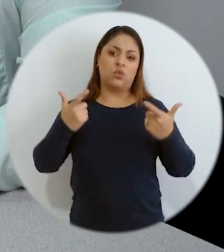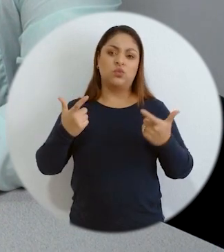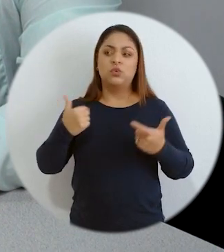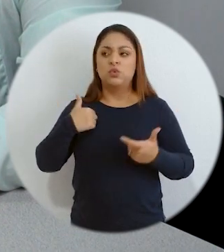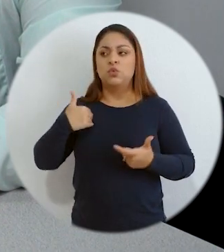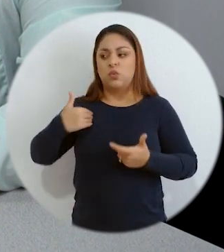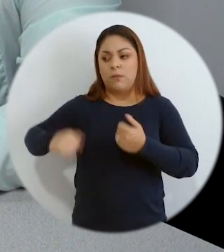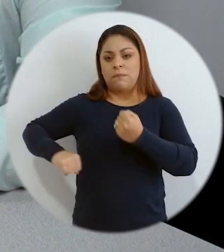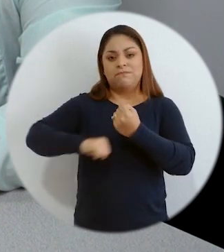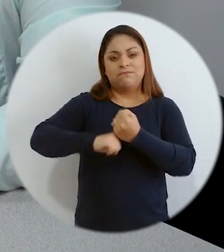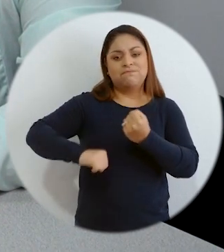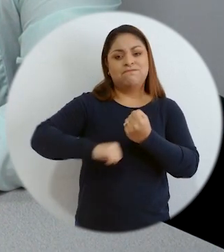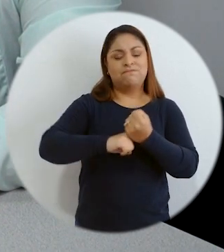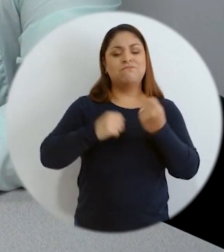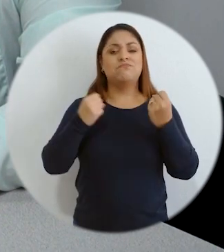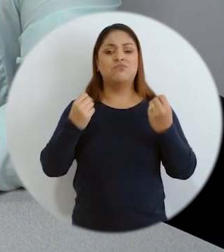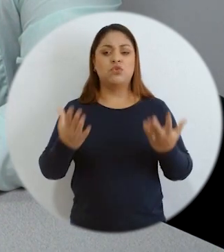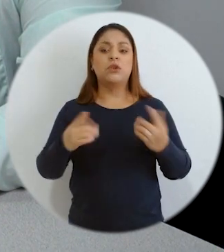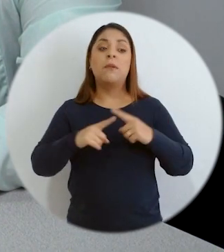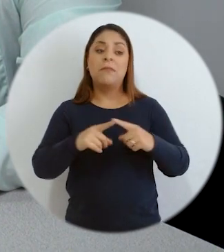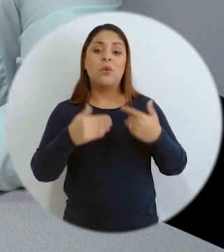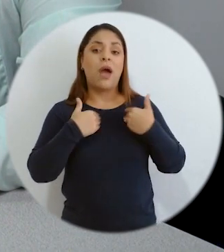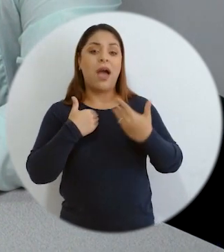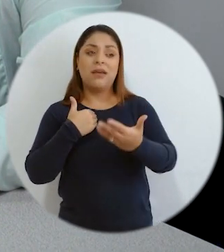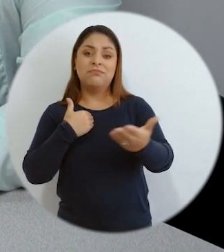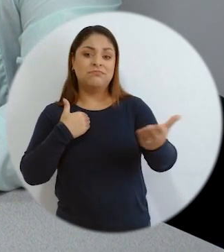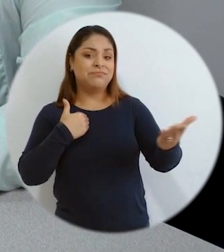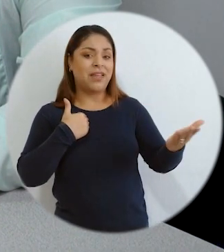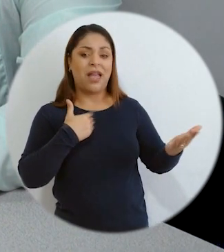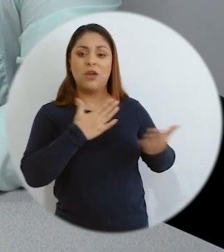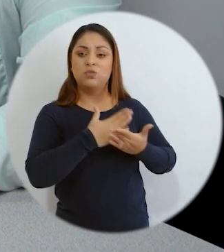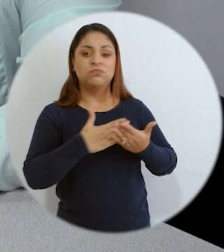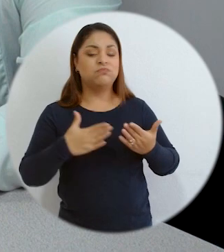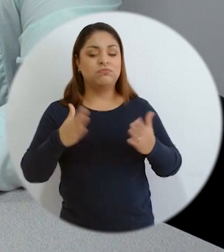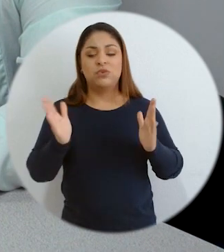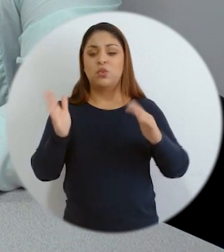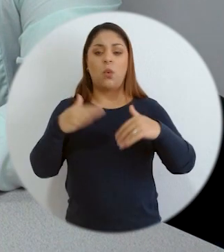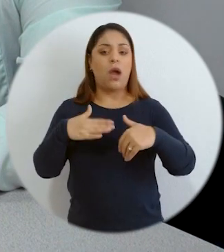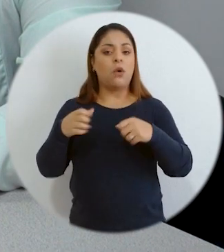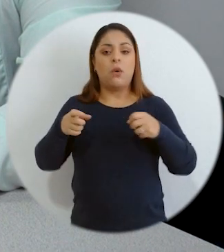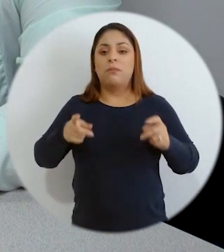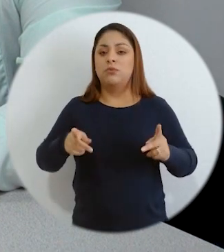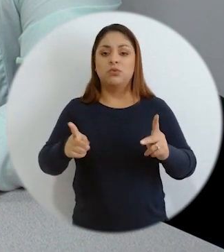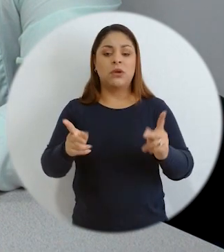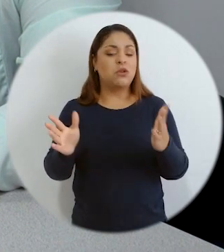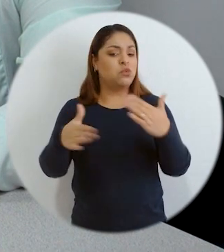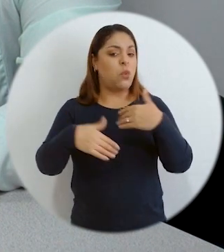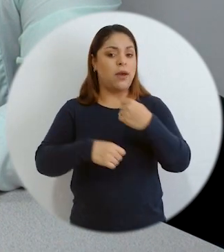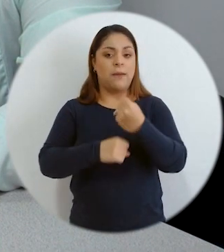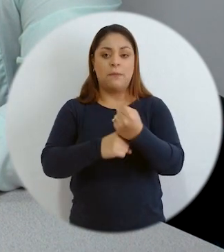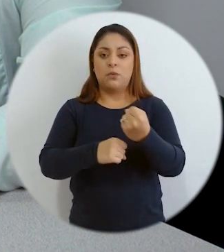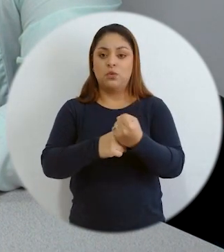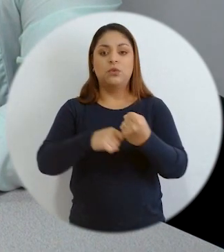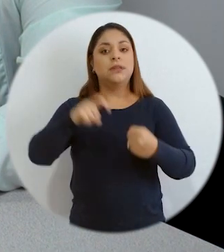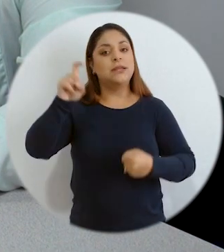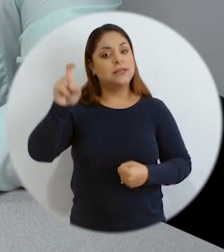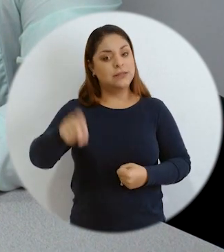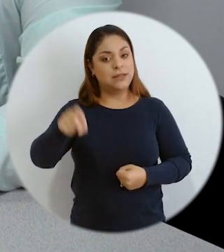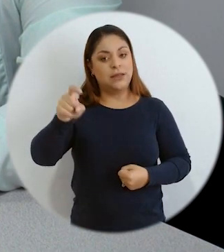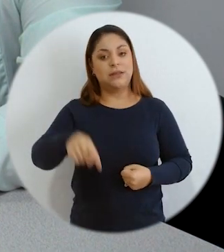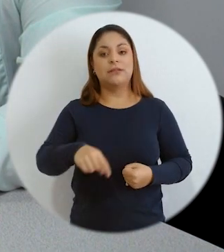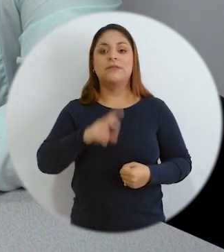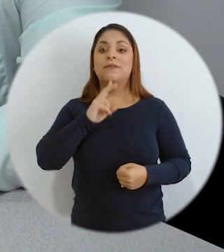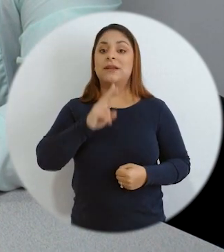tuve muchas personas que me apoyaron, pero hoy sabemos que hay muchos chicos y chicas que no están teniendo las oportunidades ni el apoyo que